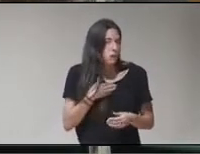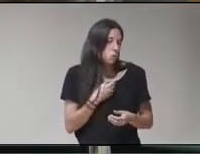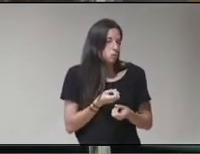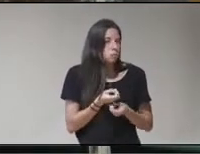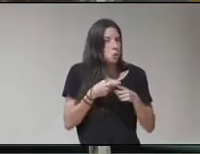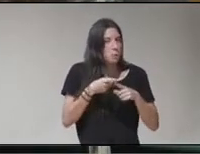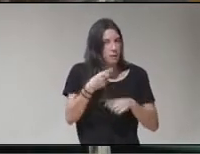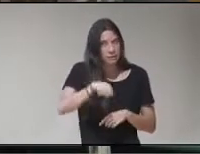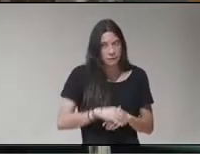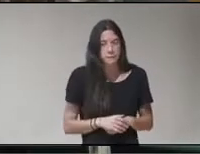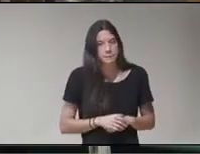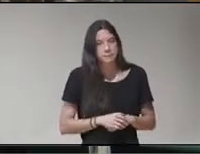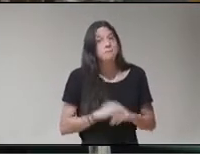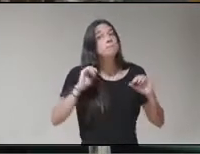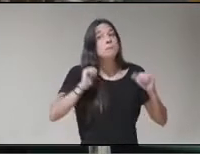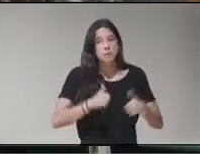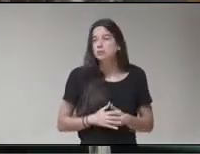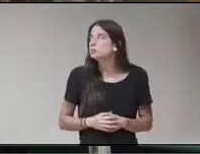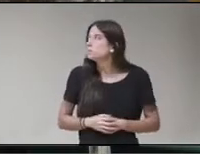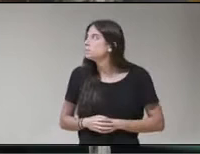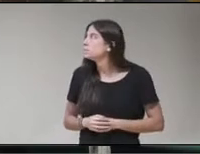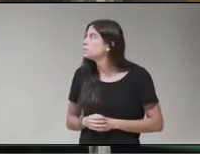bien, vamos allá.